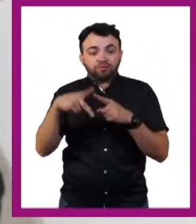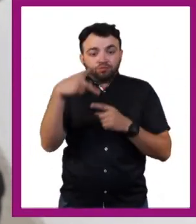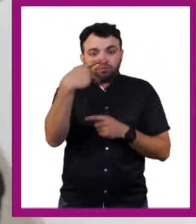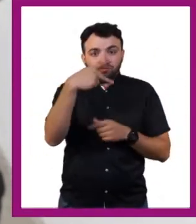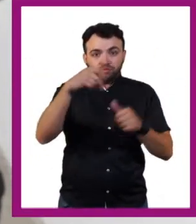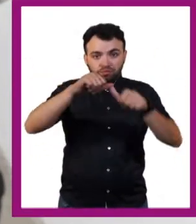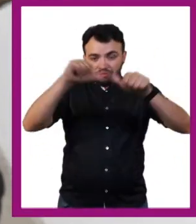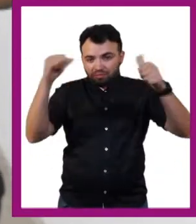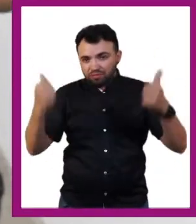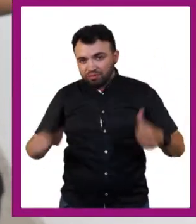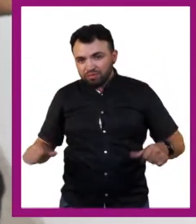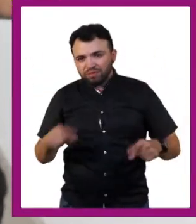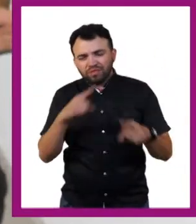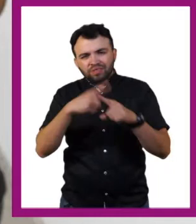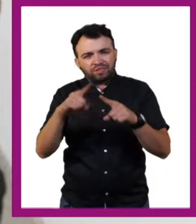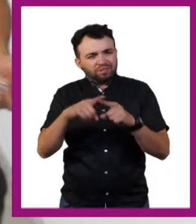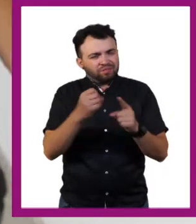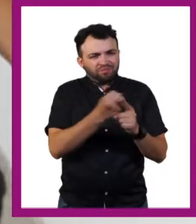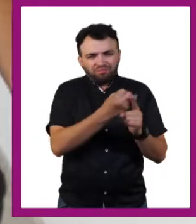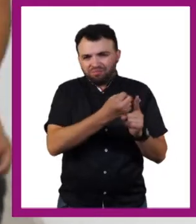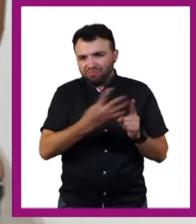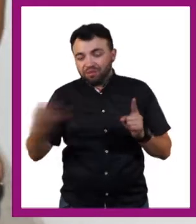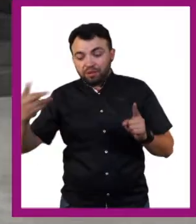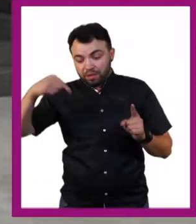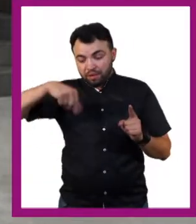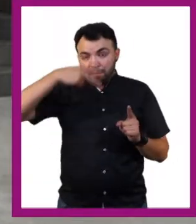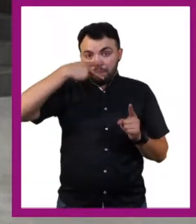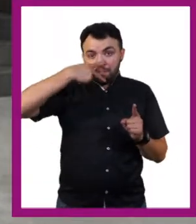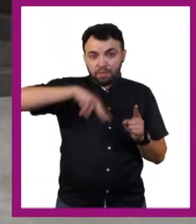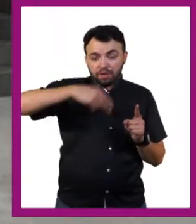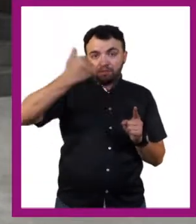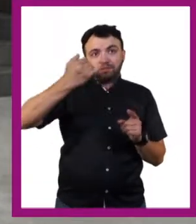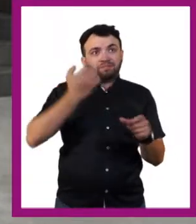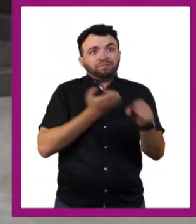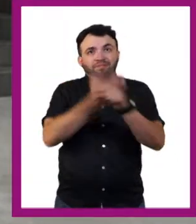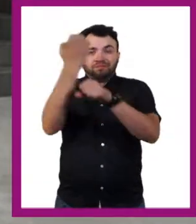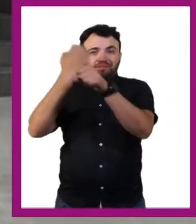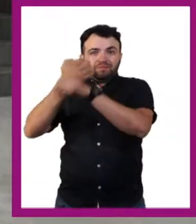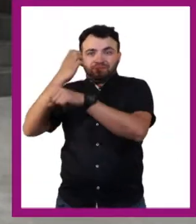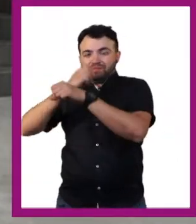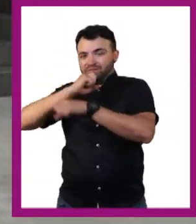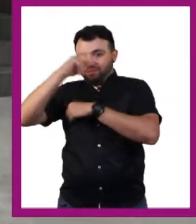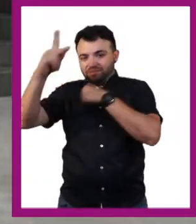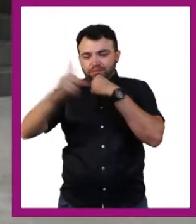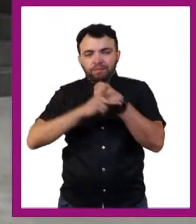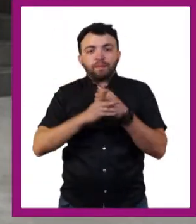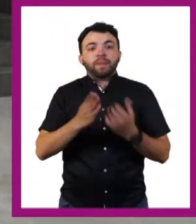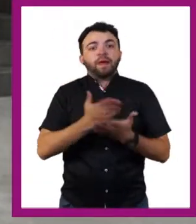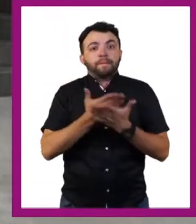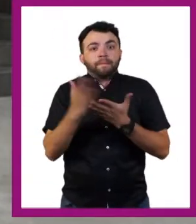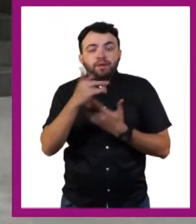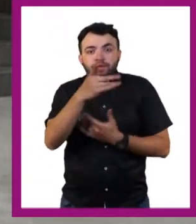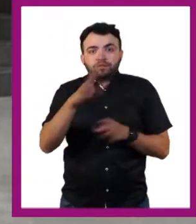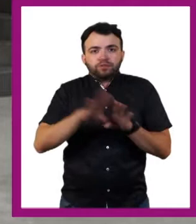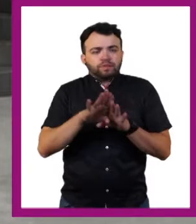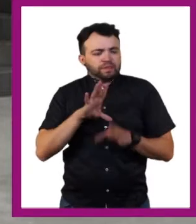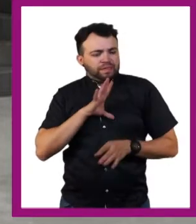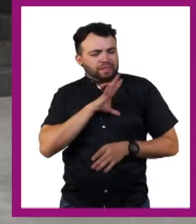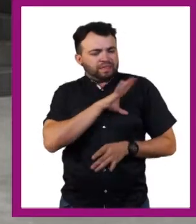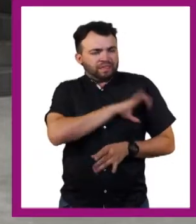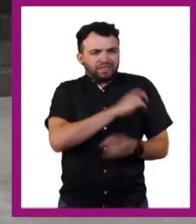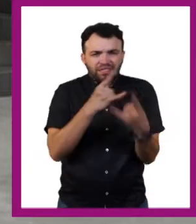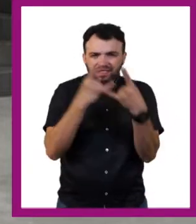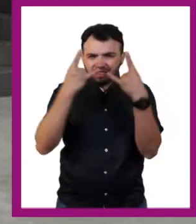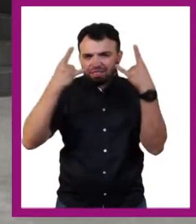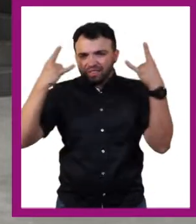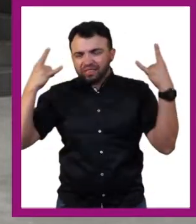diferentes colecciones, en México y el extranjero. Además, es una apasionada de la historia de la fotografía y de las técnicas